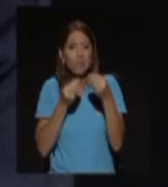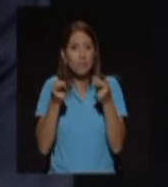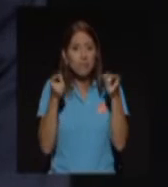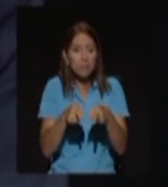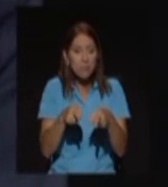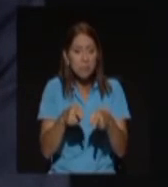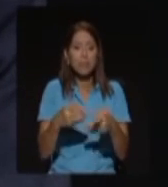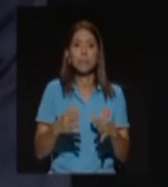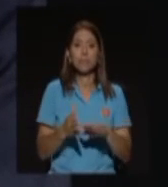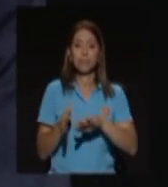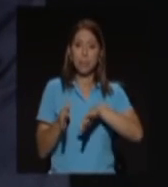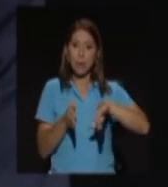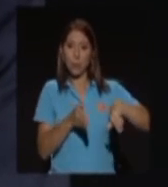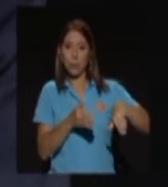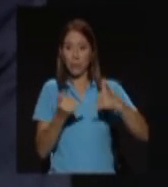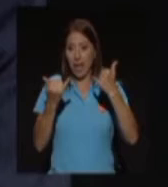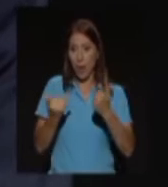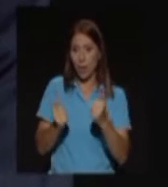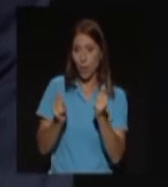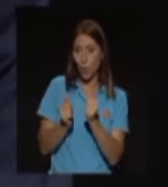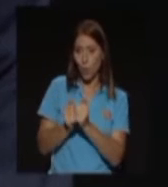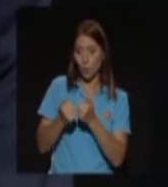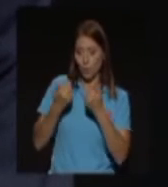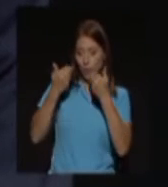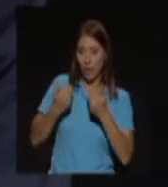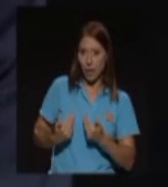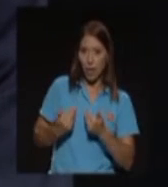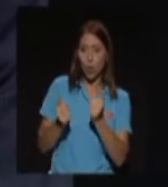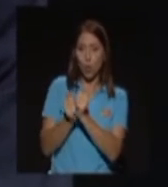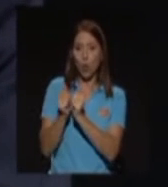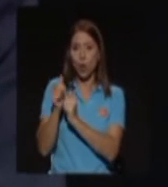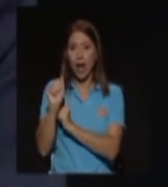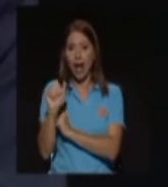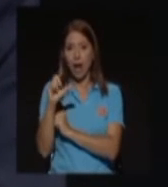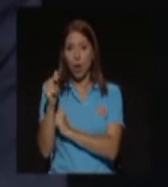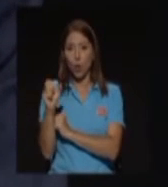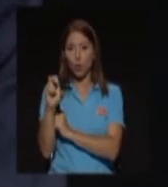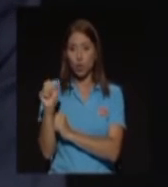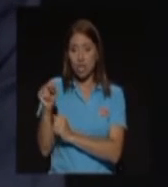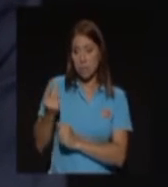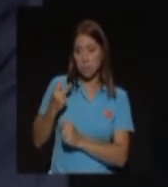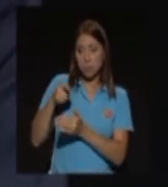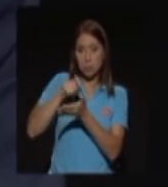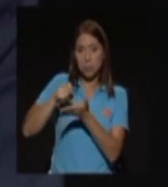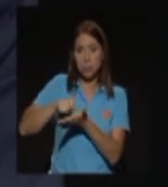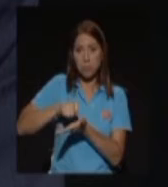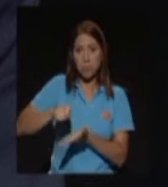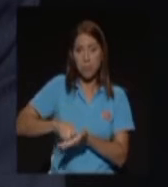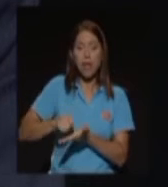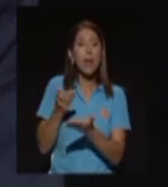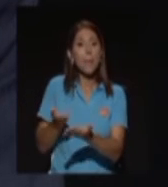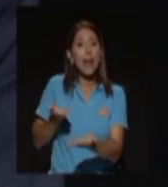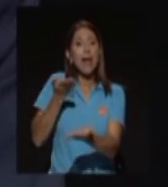Regresando a Gosín y Rodríguez, ese artículo planteaba pues varios desafíos que